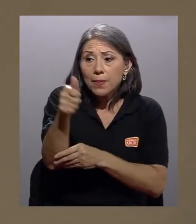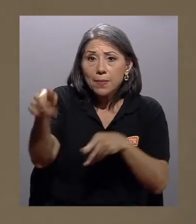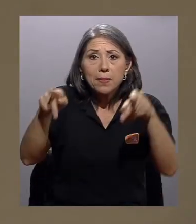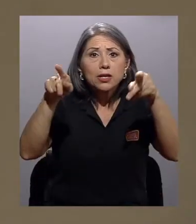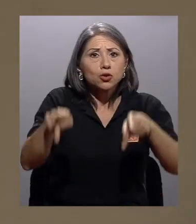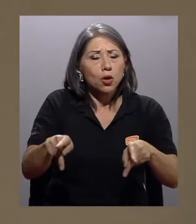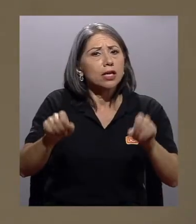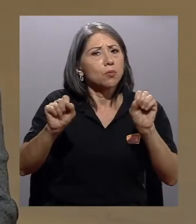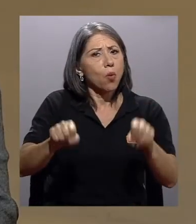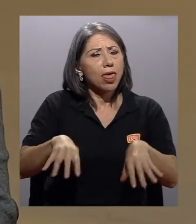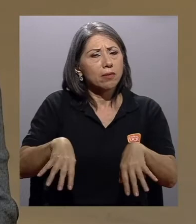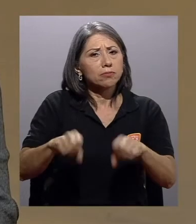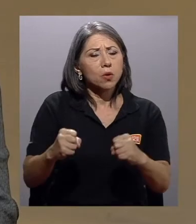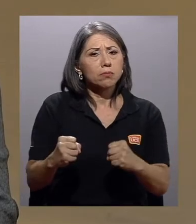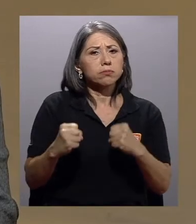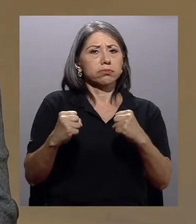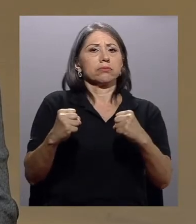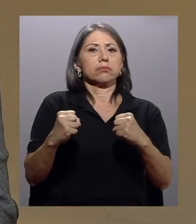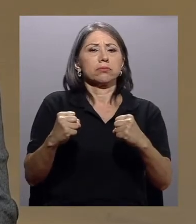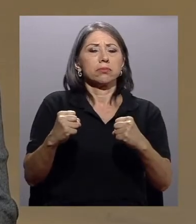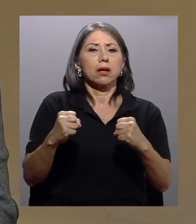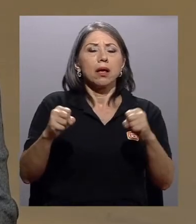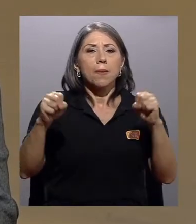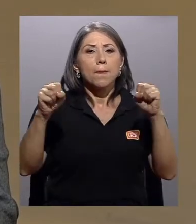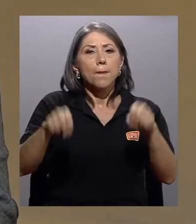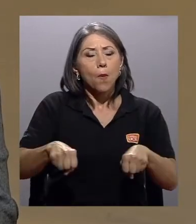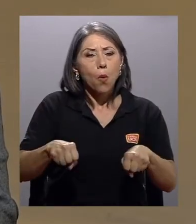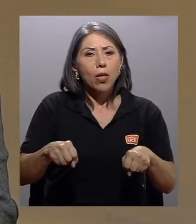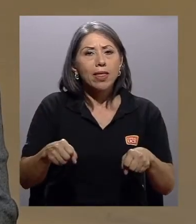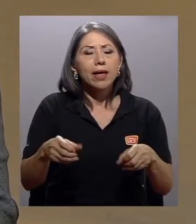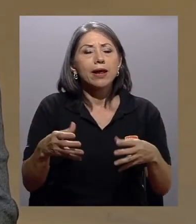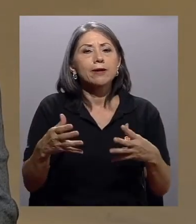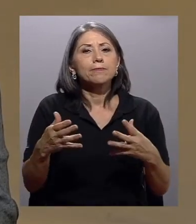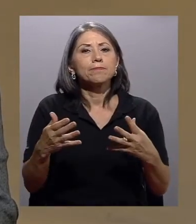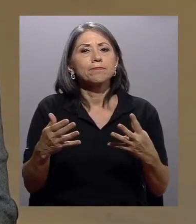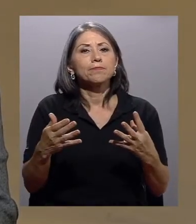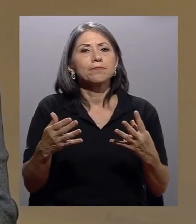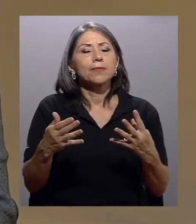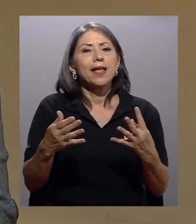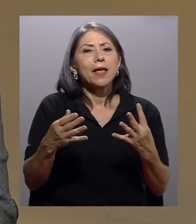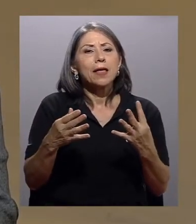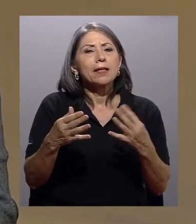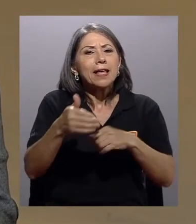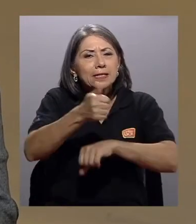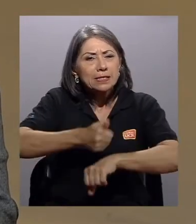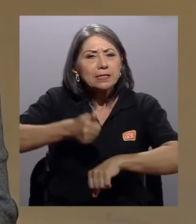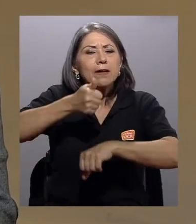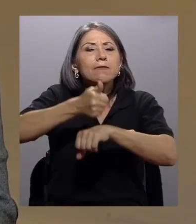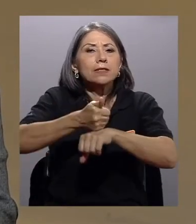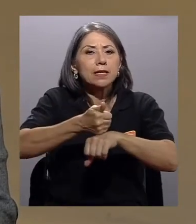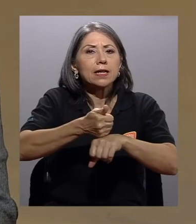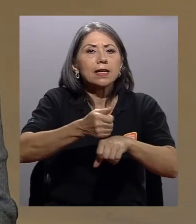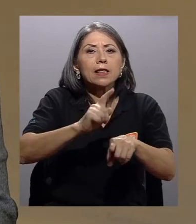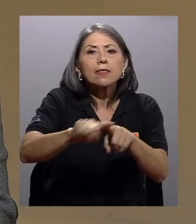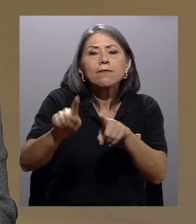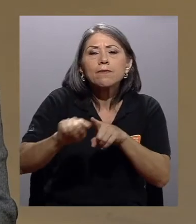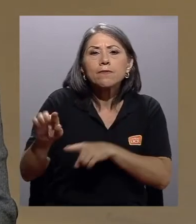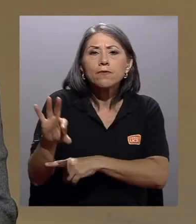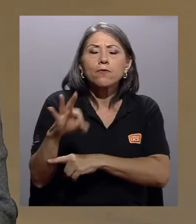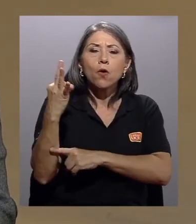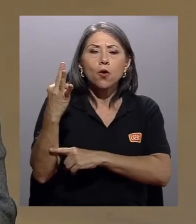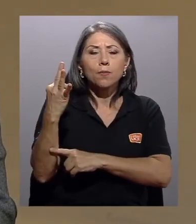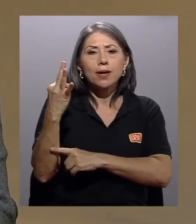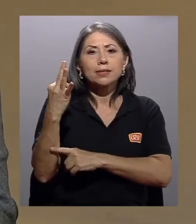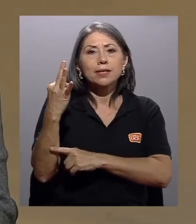para empoderarse y poder pues tratar de establecer medios para que